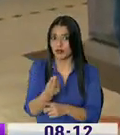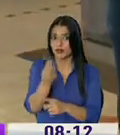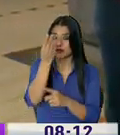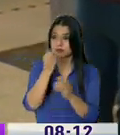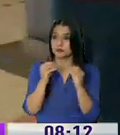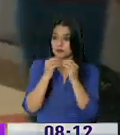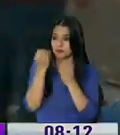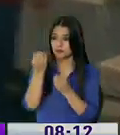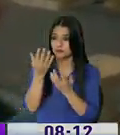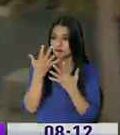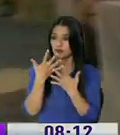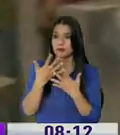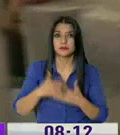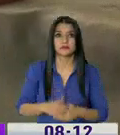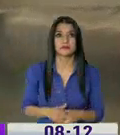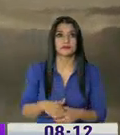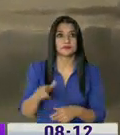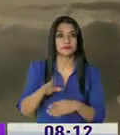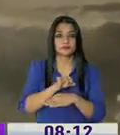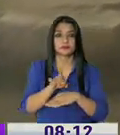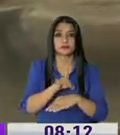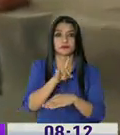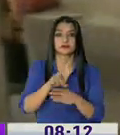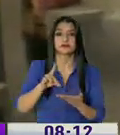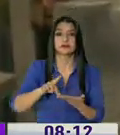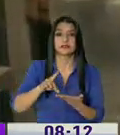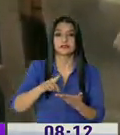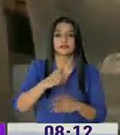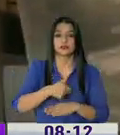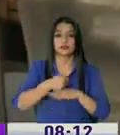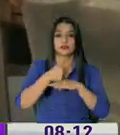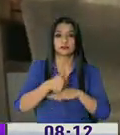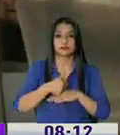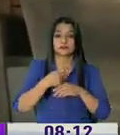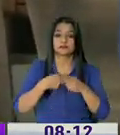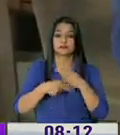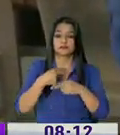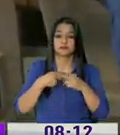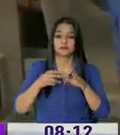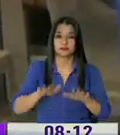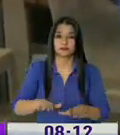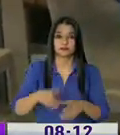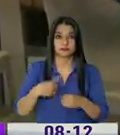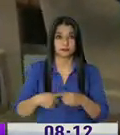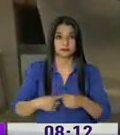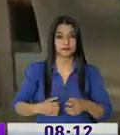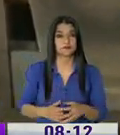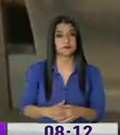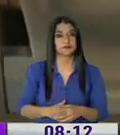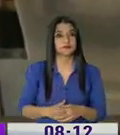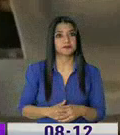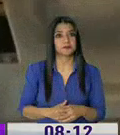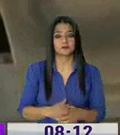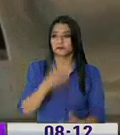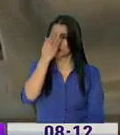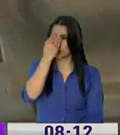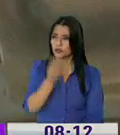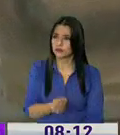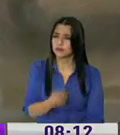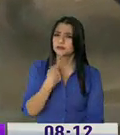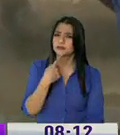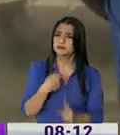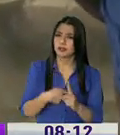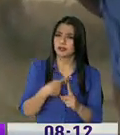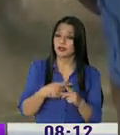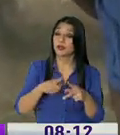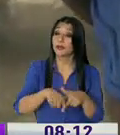información con Rome. Él es el director distrital de la Agencia de Comercios del Distrito Metropolitano. Muy buenos días. Me decían que este mercado inició ya